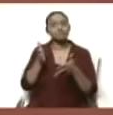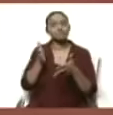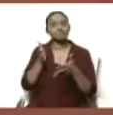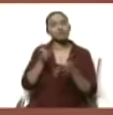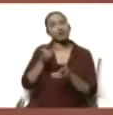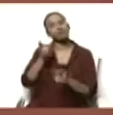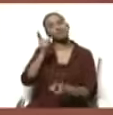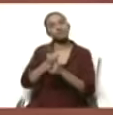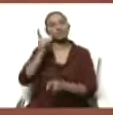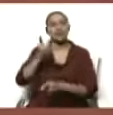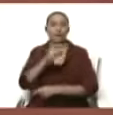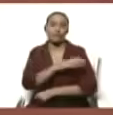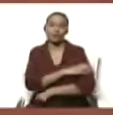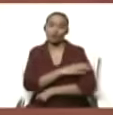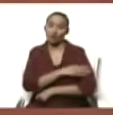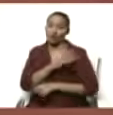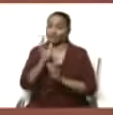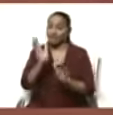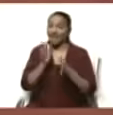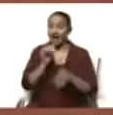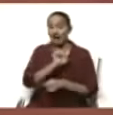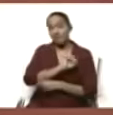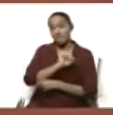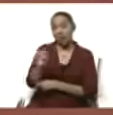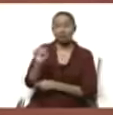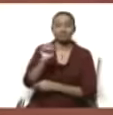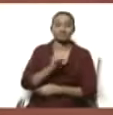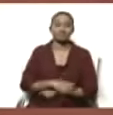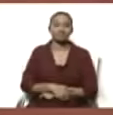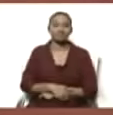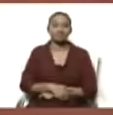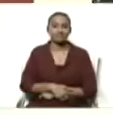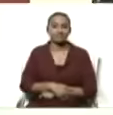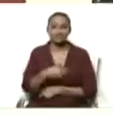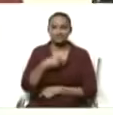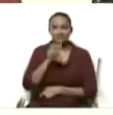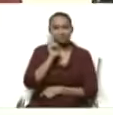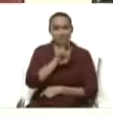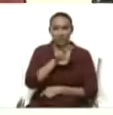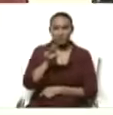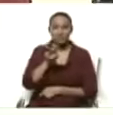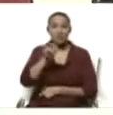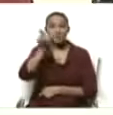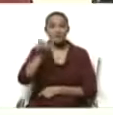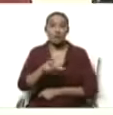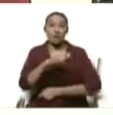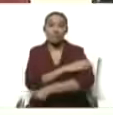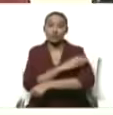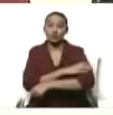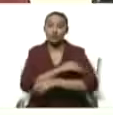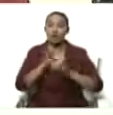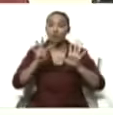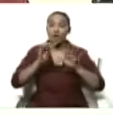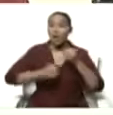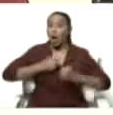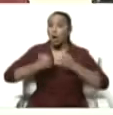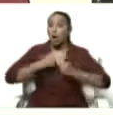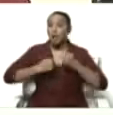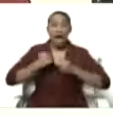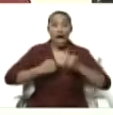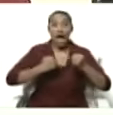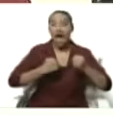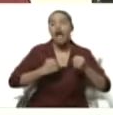gall los pataruco viste un pataruco corriendo no van a ver uno van a ver a nueve corriendo al mismo